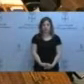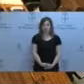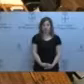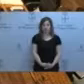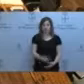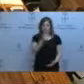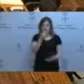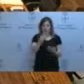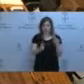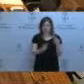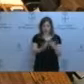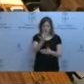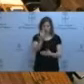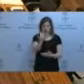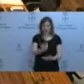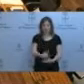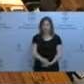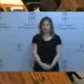Buenos días.